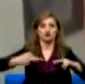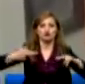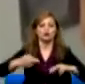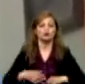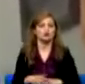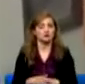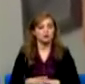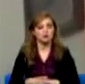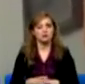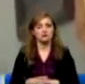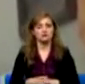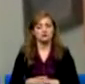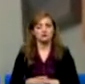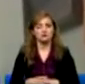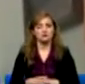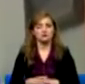que